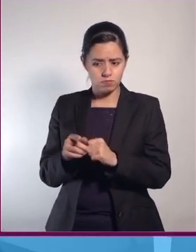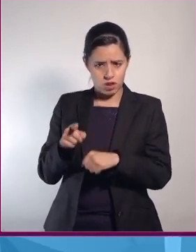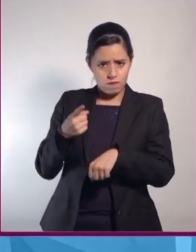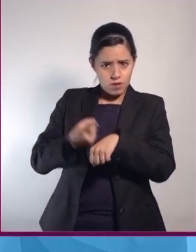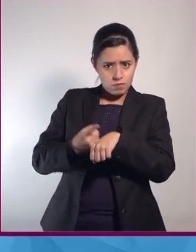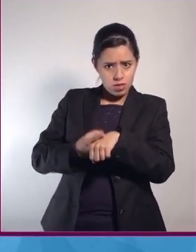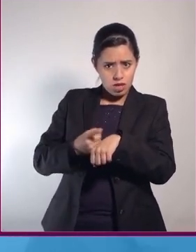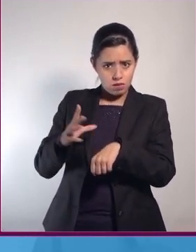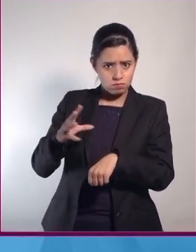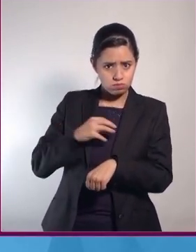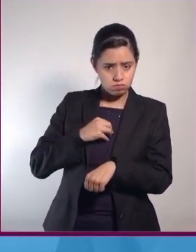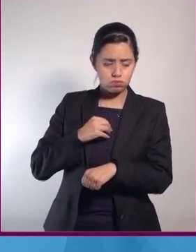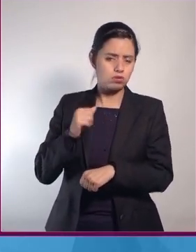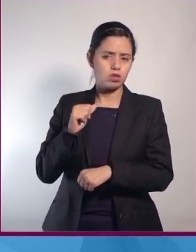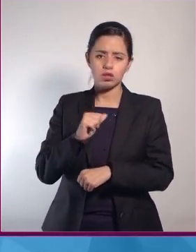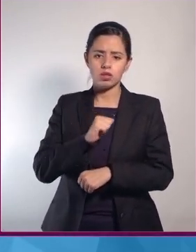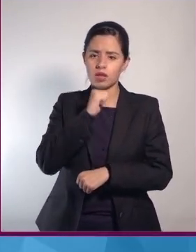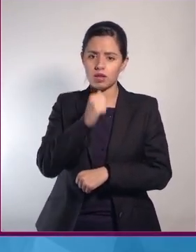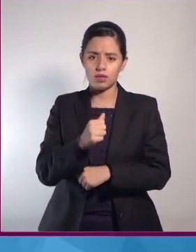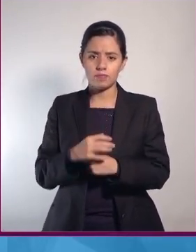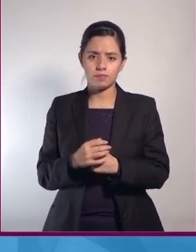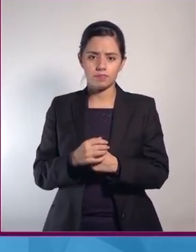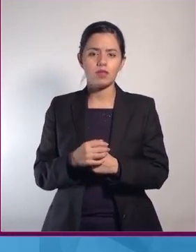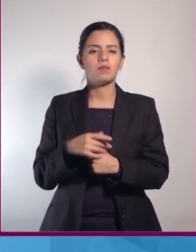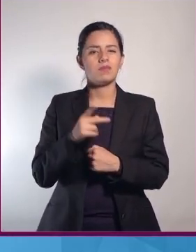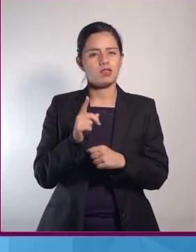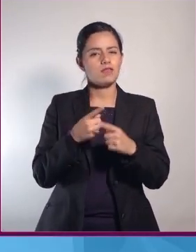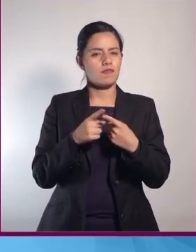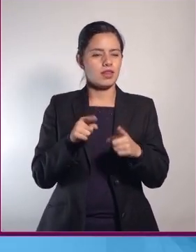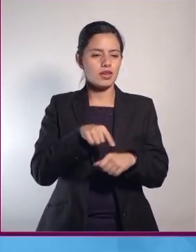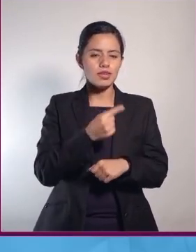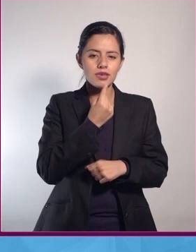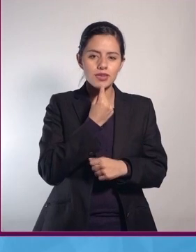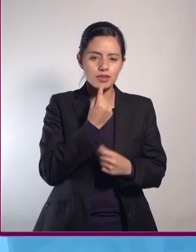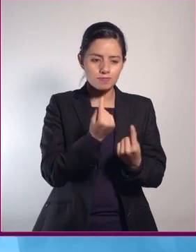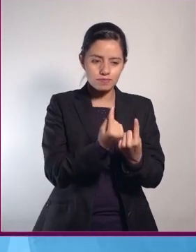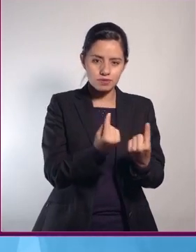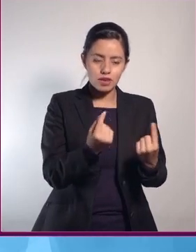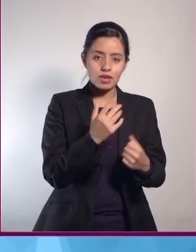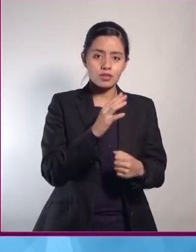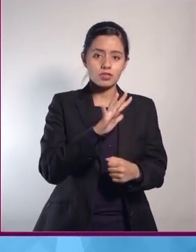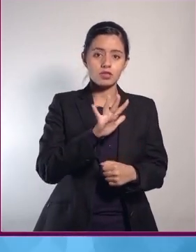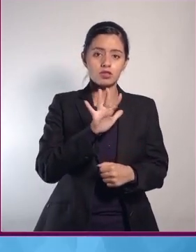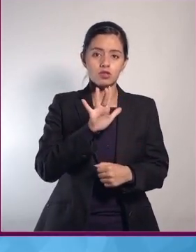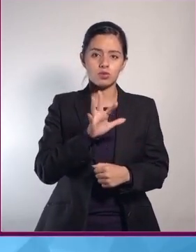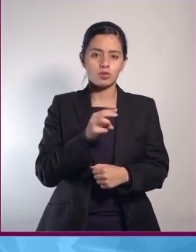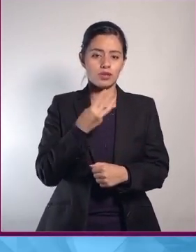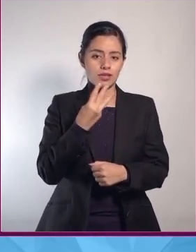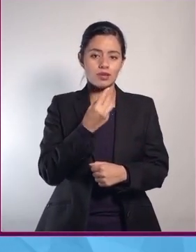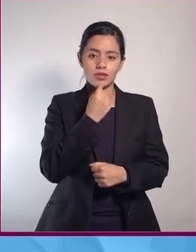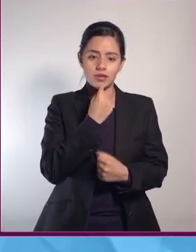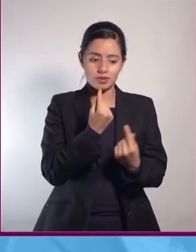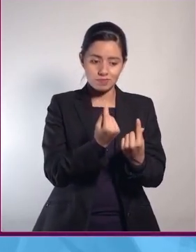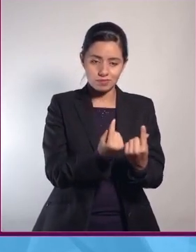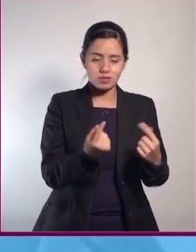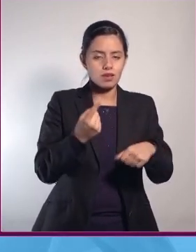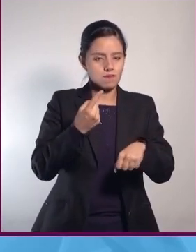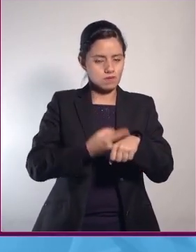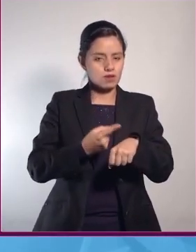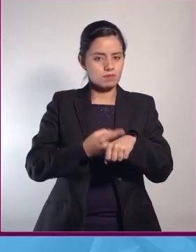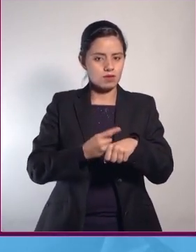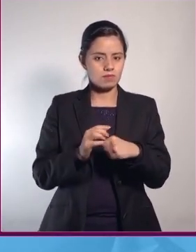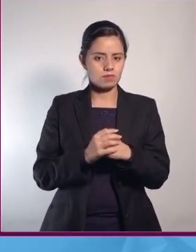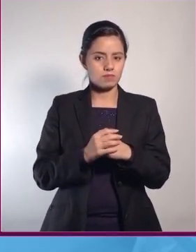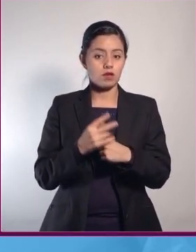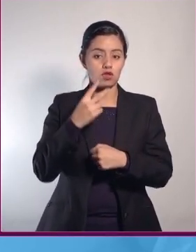en el cuello uterino. Entre las niñas que habían recibido el placebo, 53 niñas tenían displasia en el cuello uterino. Otros